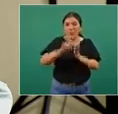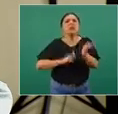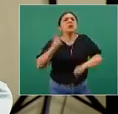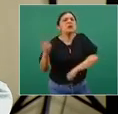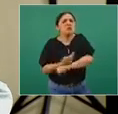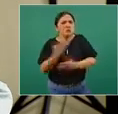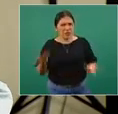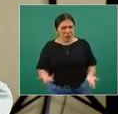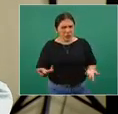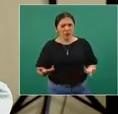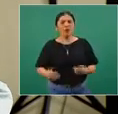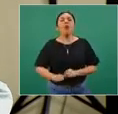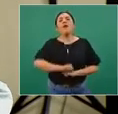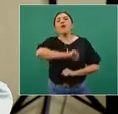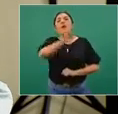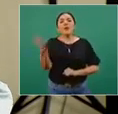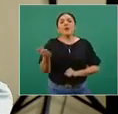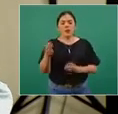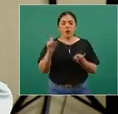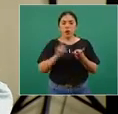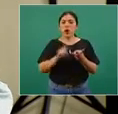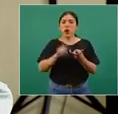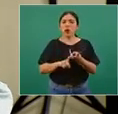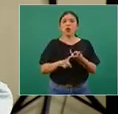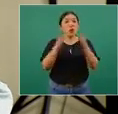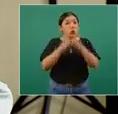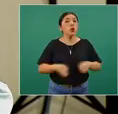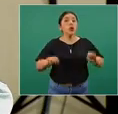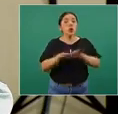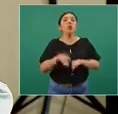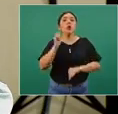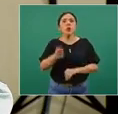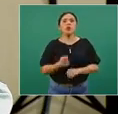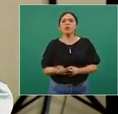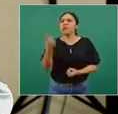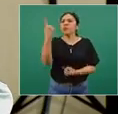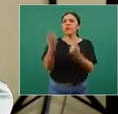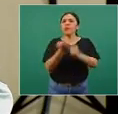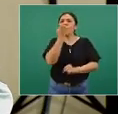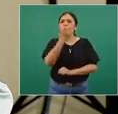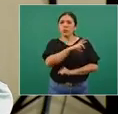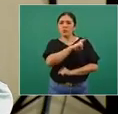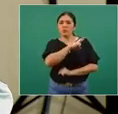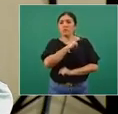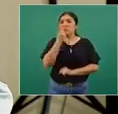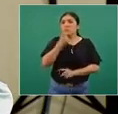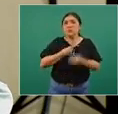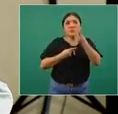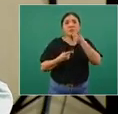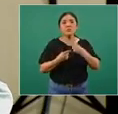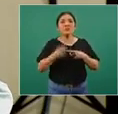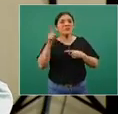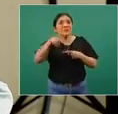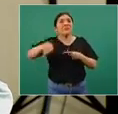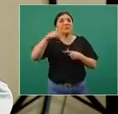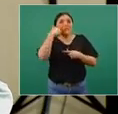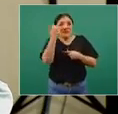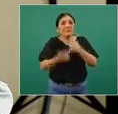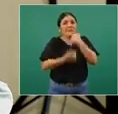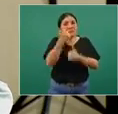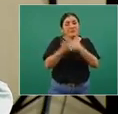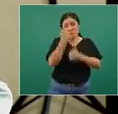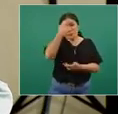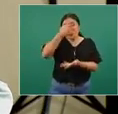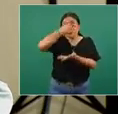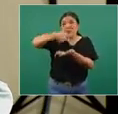ellas? Y otra importante es, algunos colegios privados nos dicen que están intentando conseguir